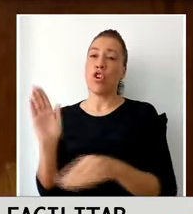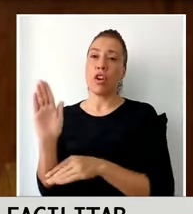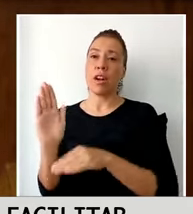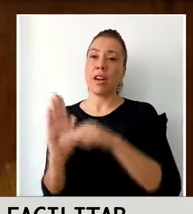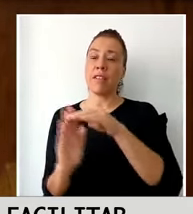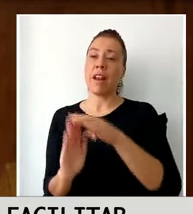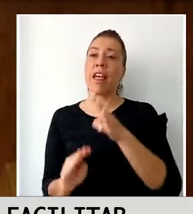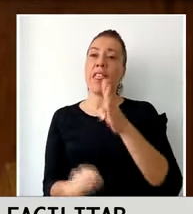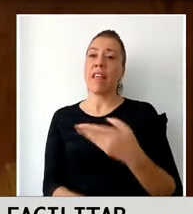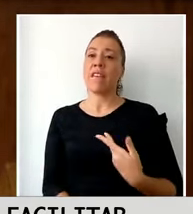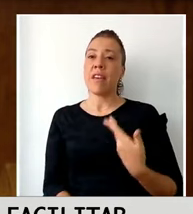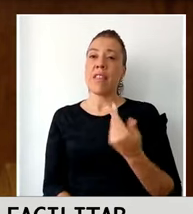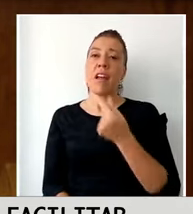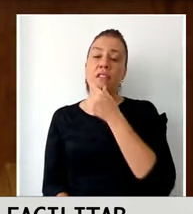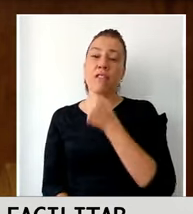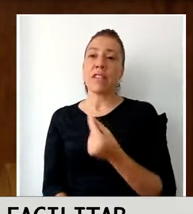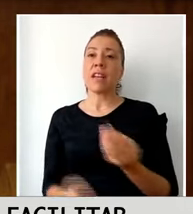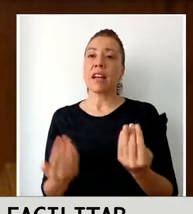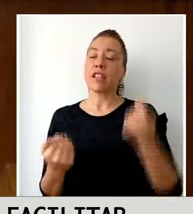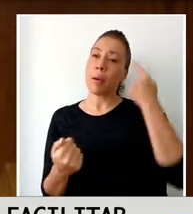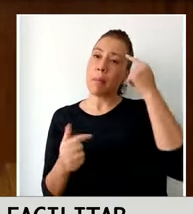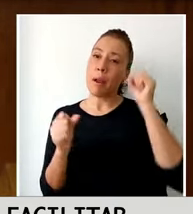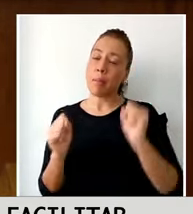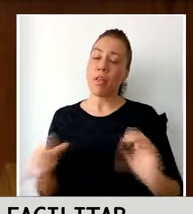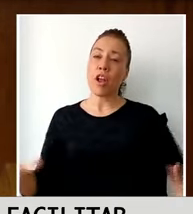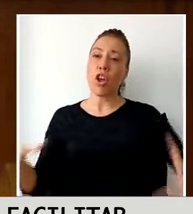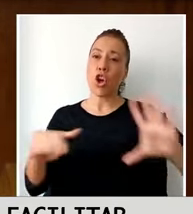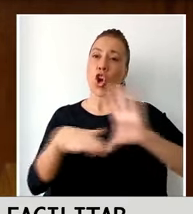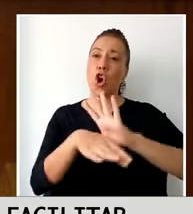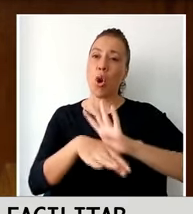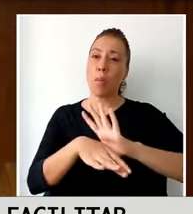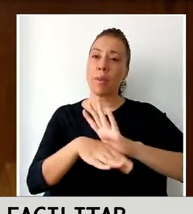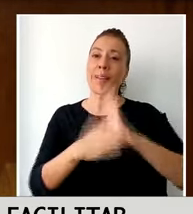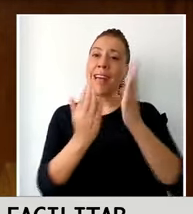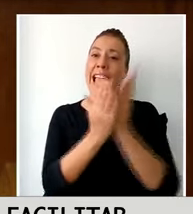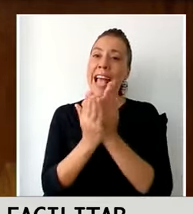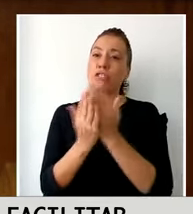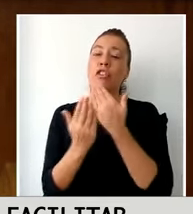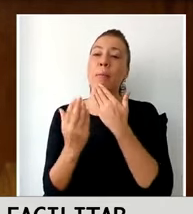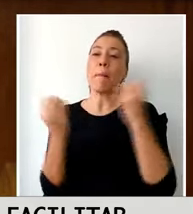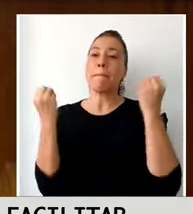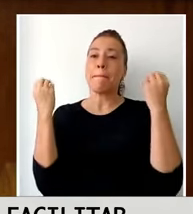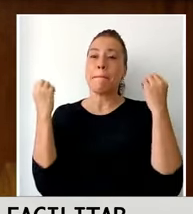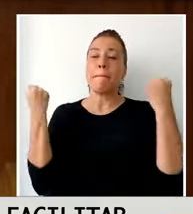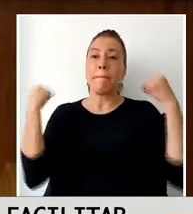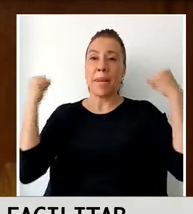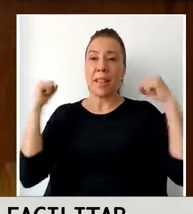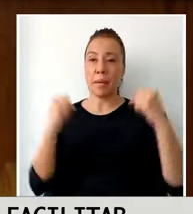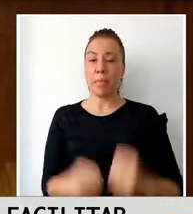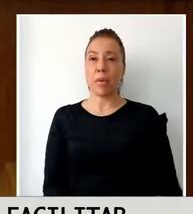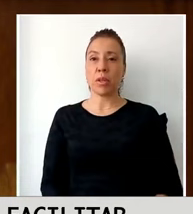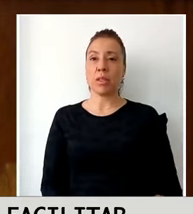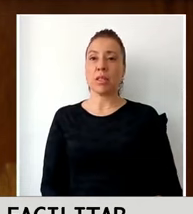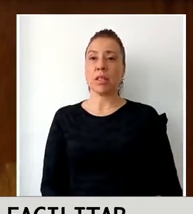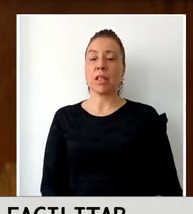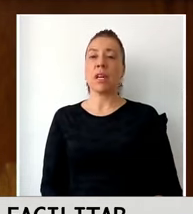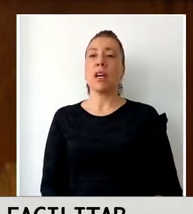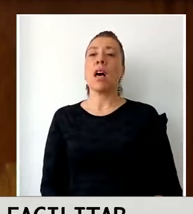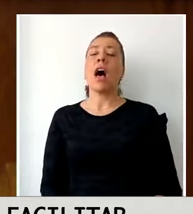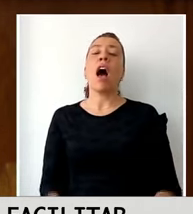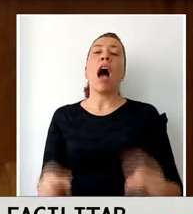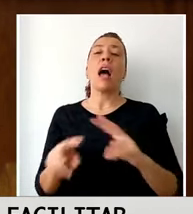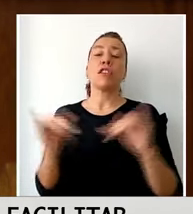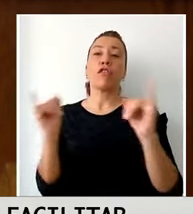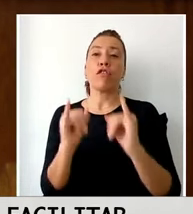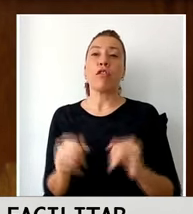otorgar las facilidades necesarias para ser compatibles los estudios con la práctica intensiva del deporte mediante mecanismos permanente que permitan